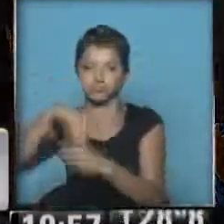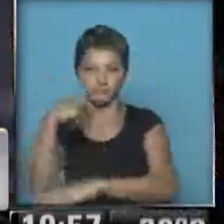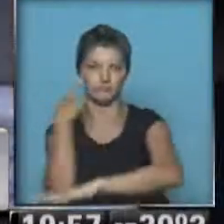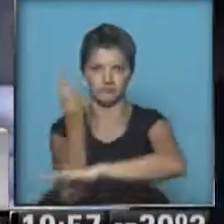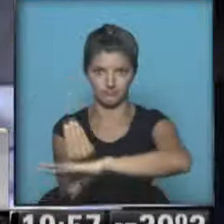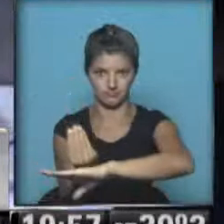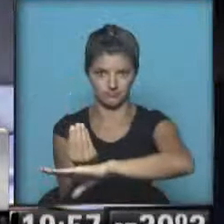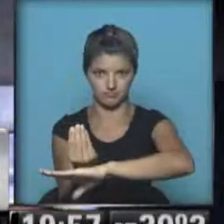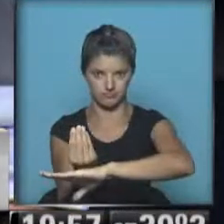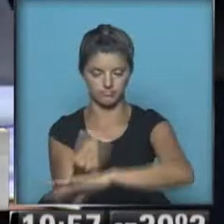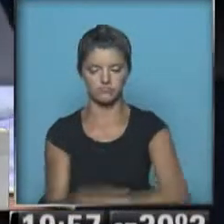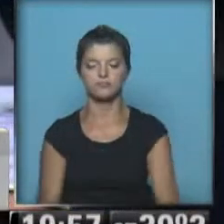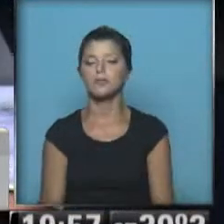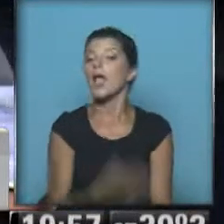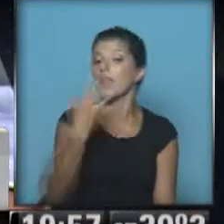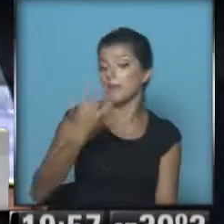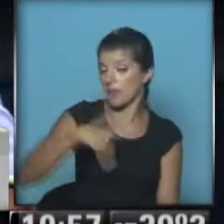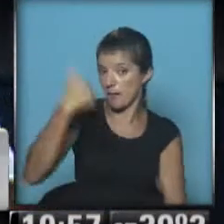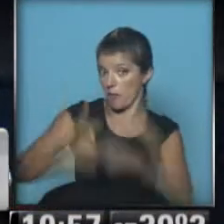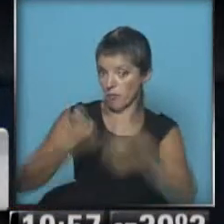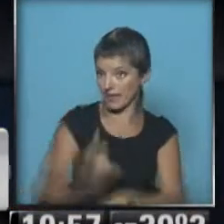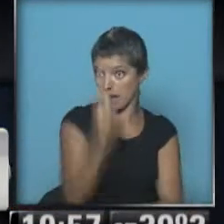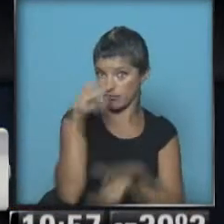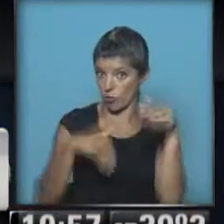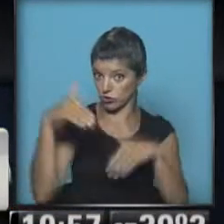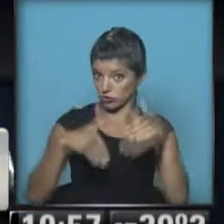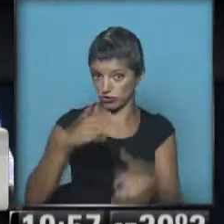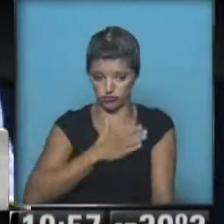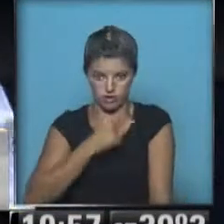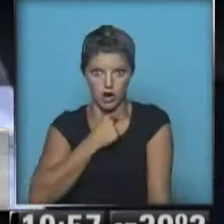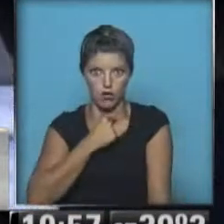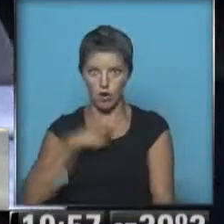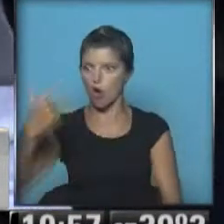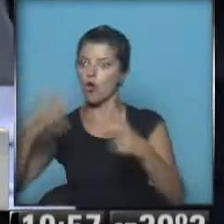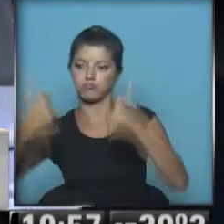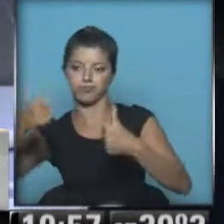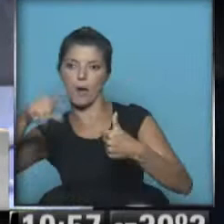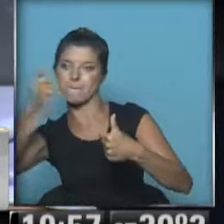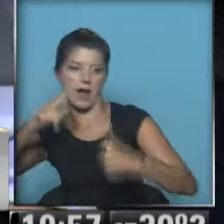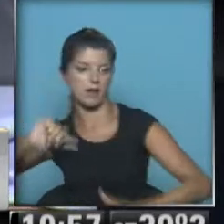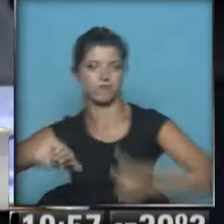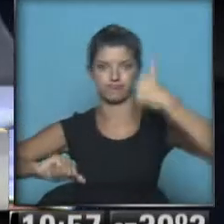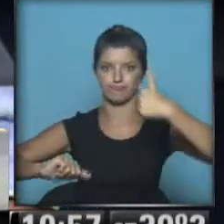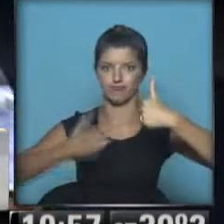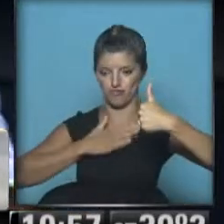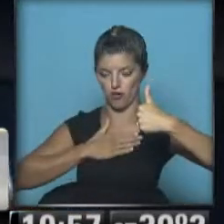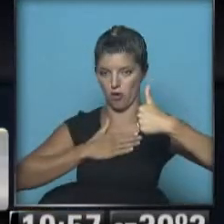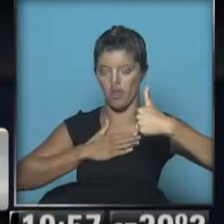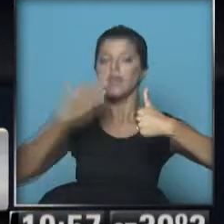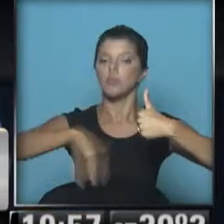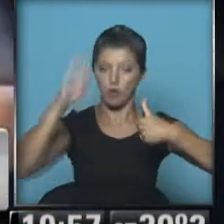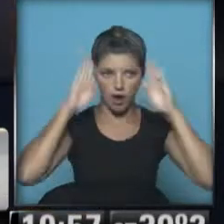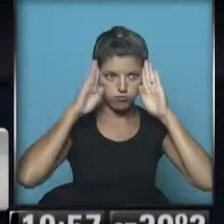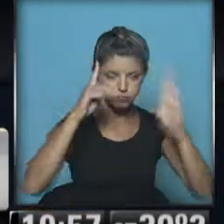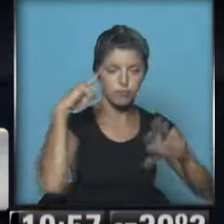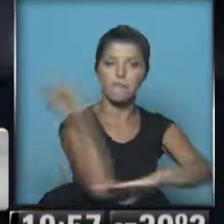fórmula. La verdad es que vamos a ir a competir en la primaria y yo quiero ganarle a Macri y voy a ir a competir por la candidatura presidencial y voy a